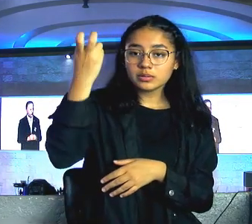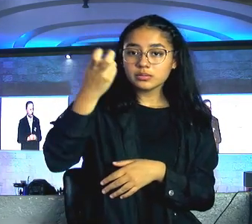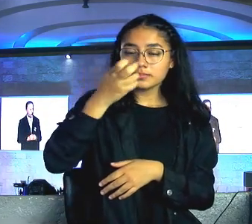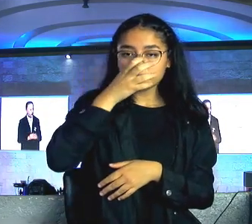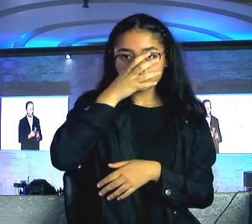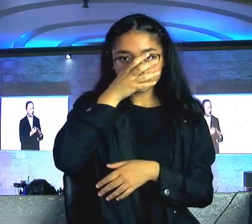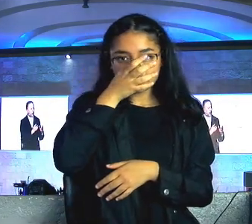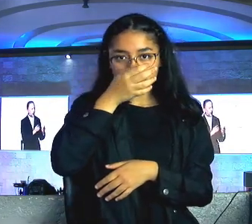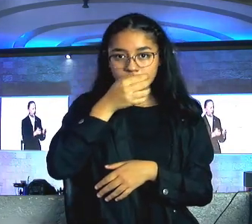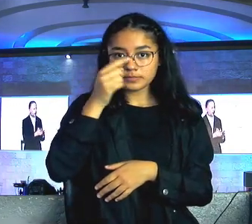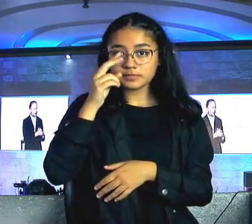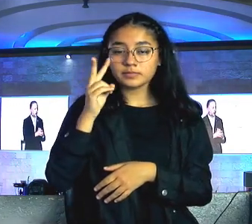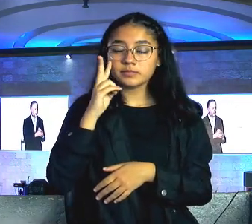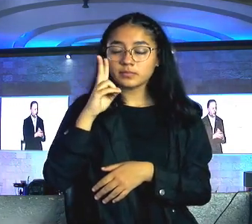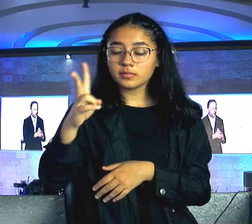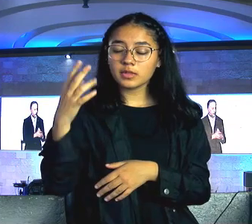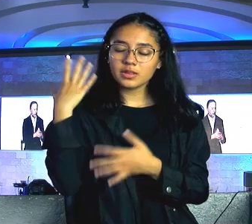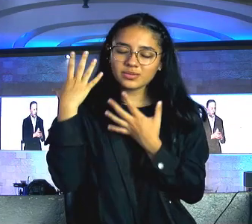ven tus cargas,